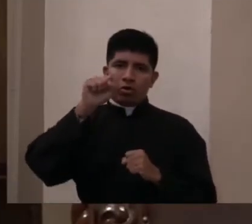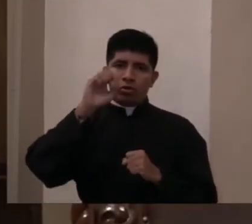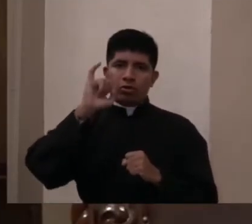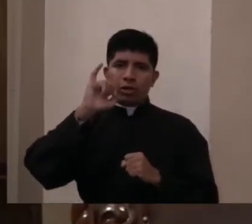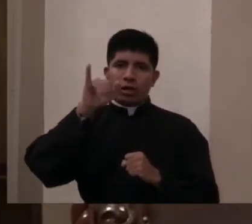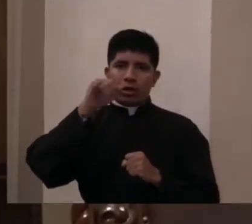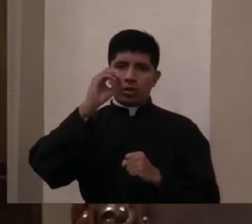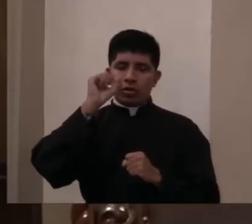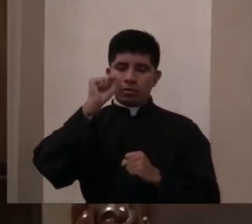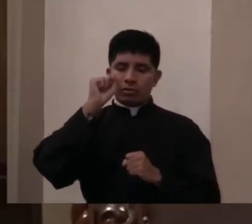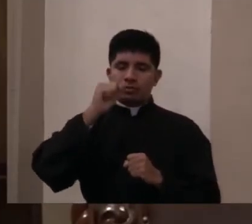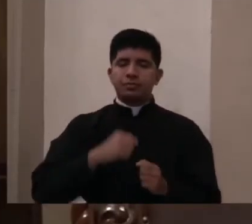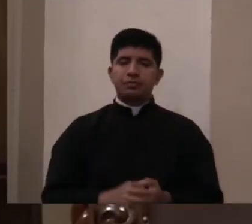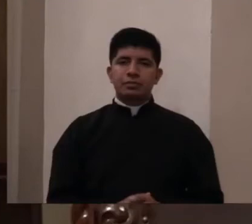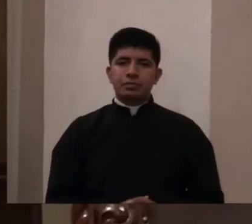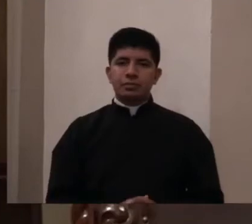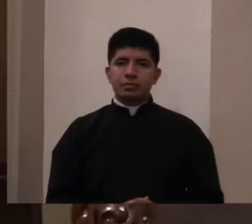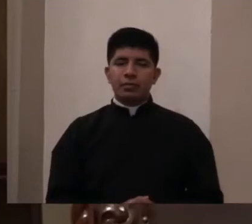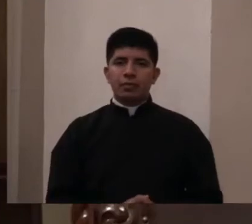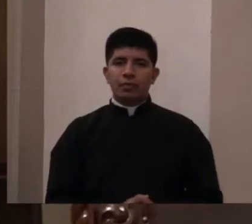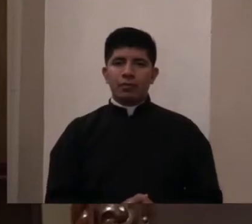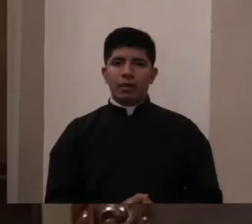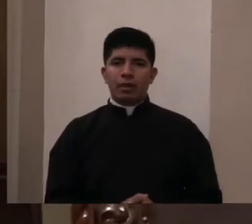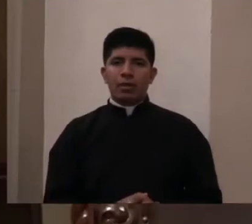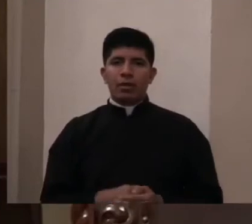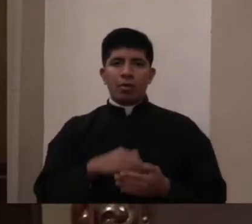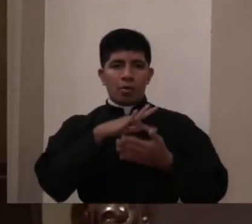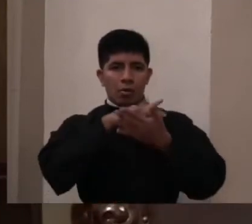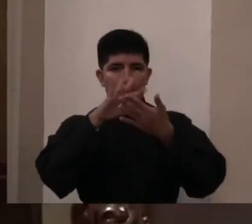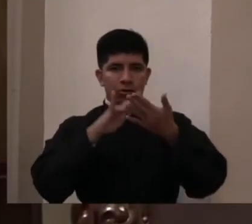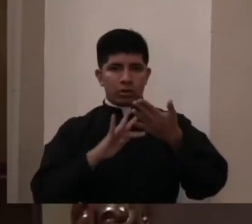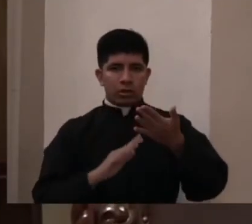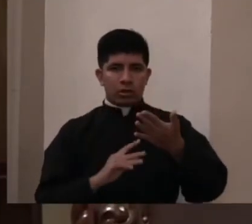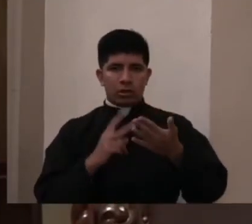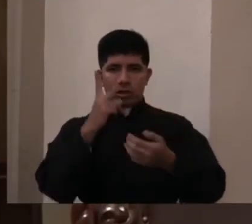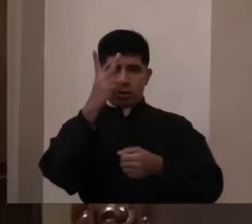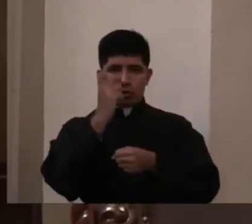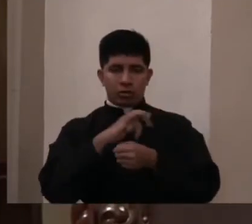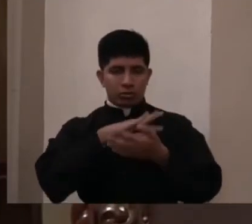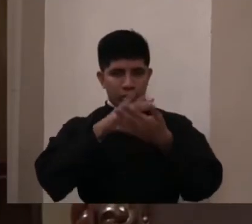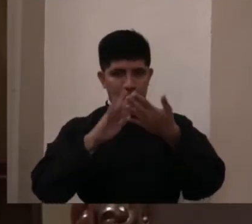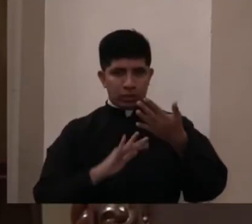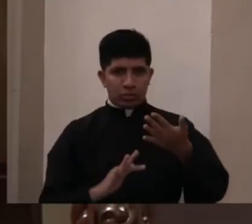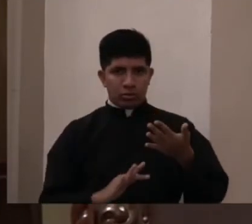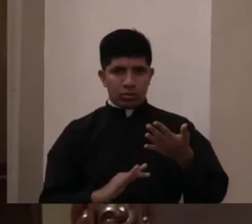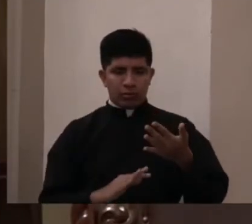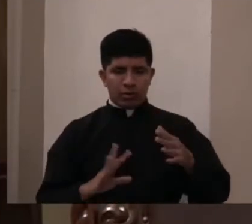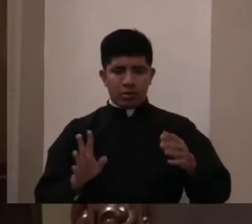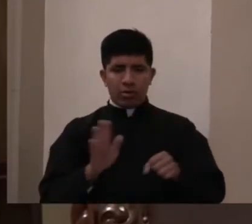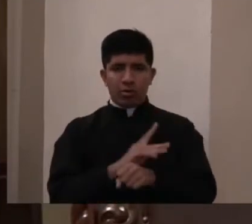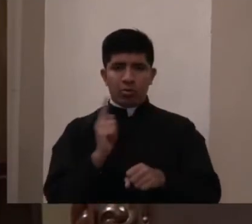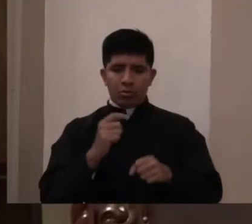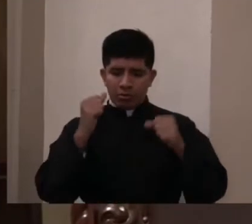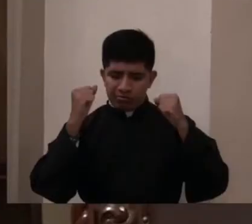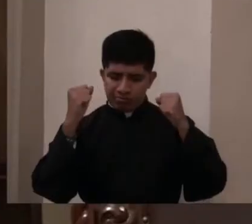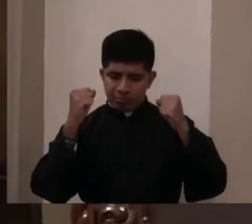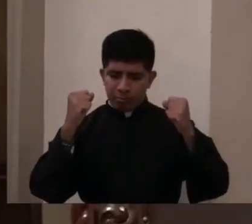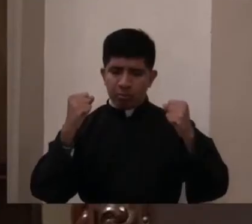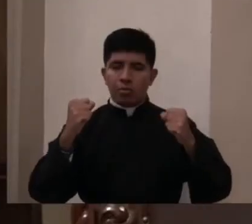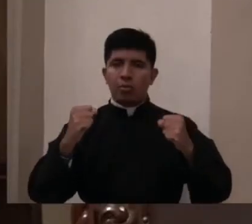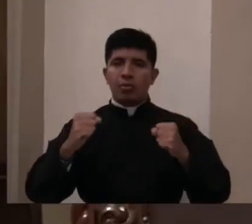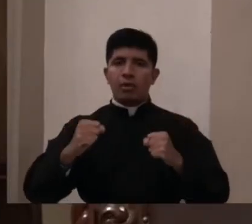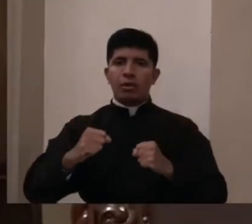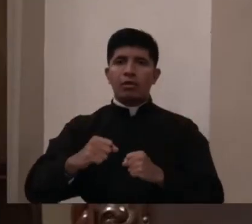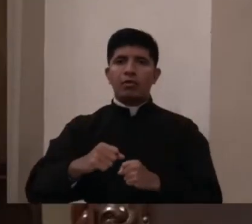Santiago en la segunda lectura. Una lectura muy fuerte porque habla en un tono que